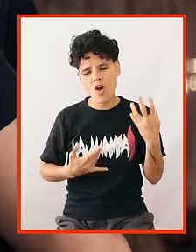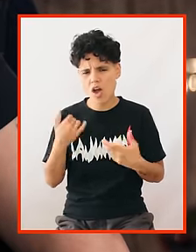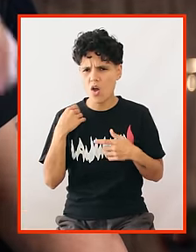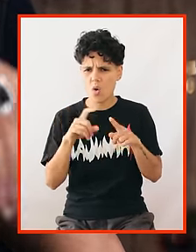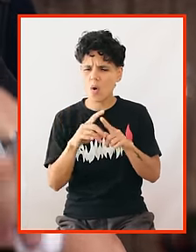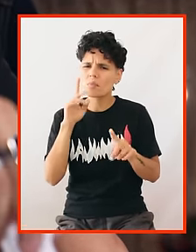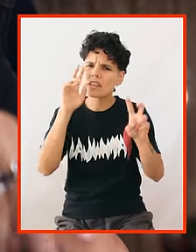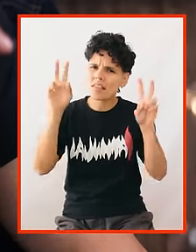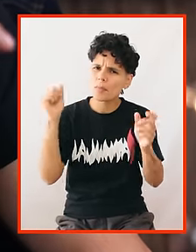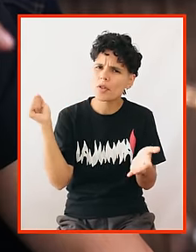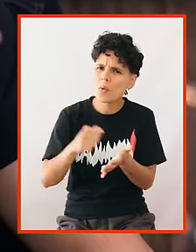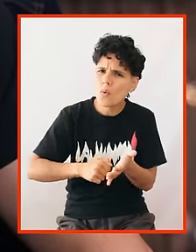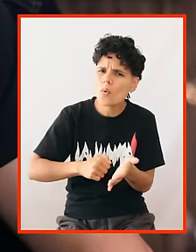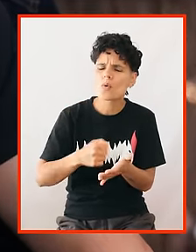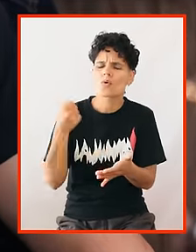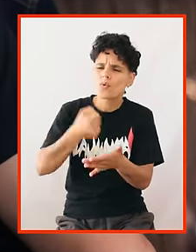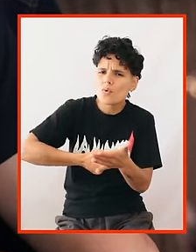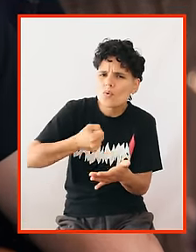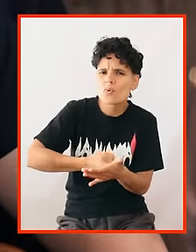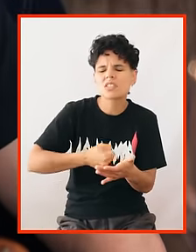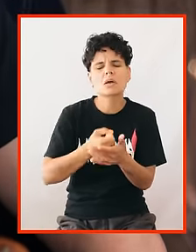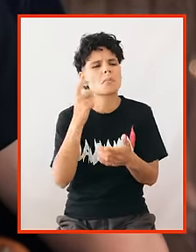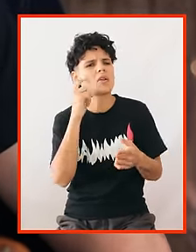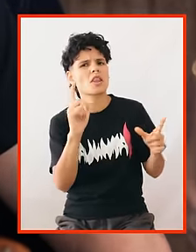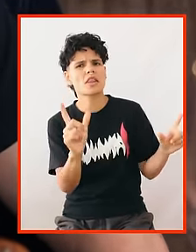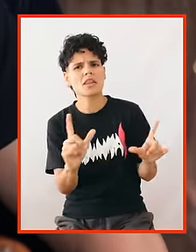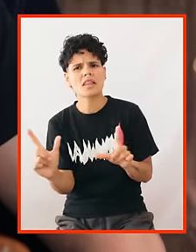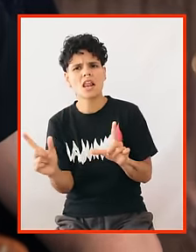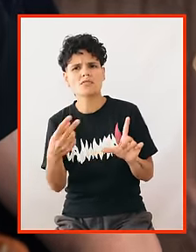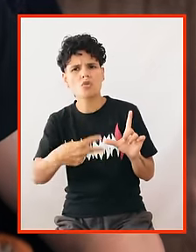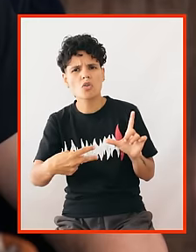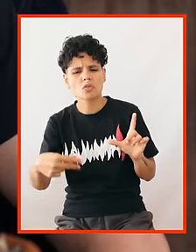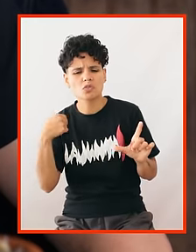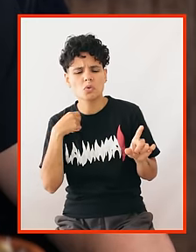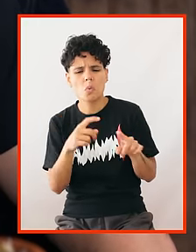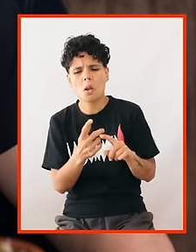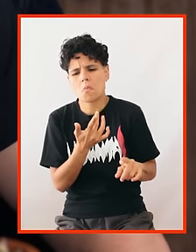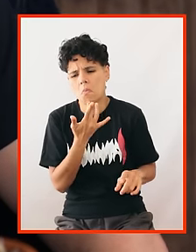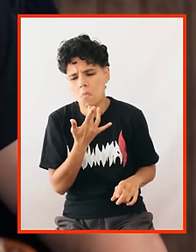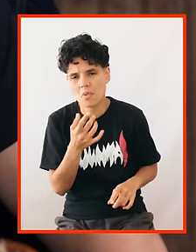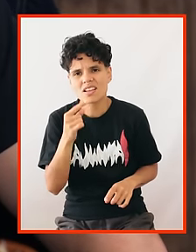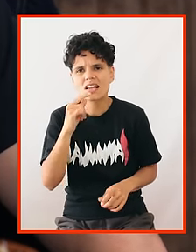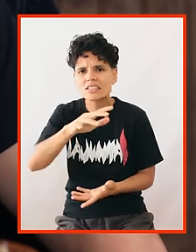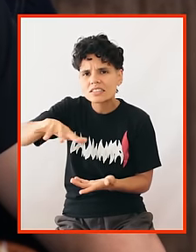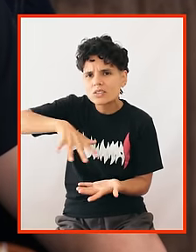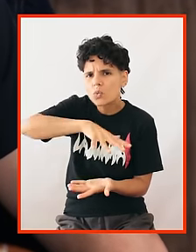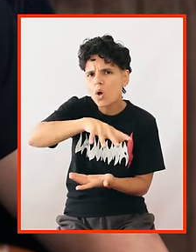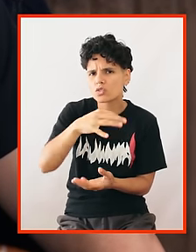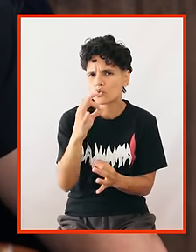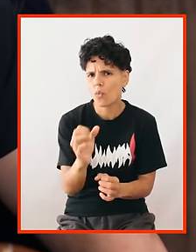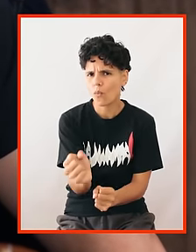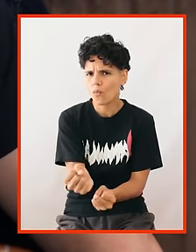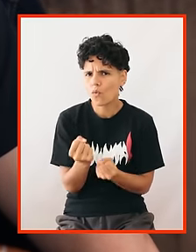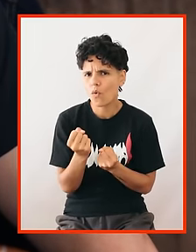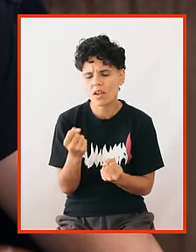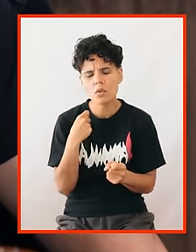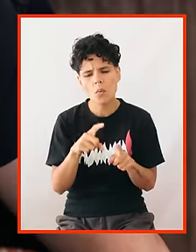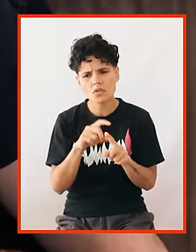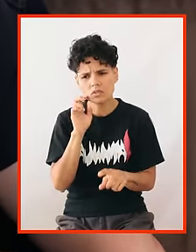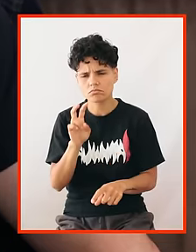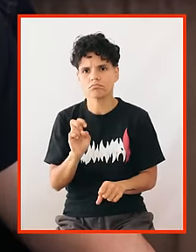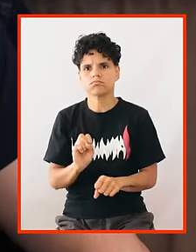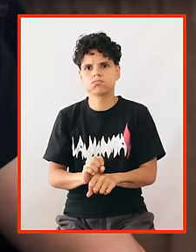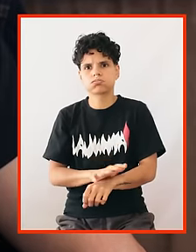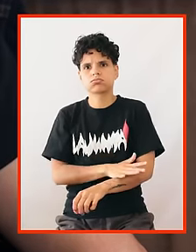medios era como muy liviano, superficial. Nos parecía que era como un caso tremendo y como que nos sensibilizamos. Pero era como ya, pasamos